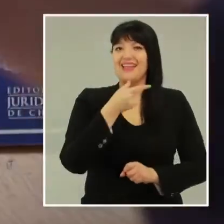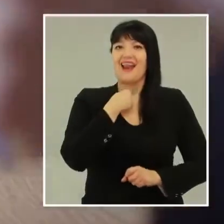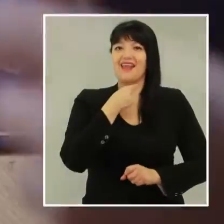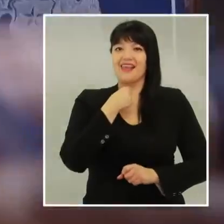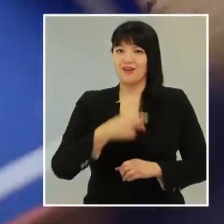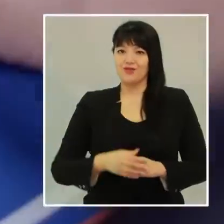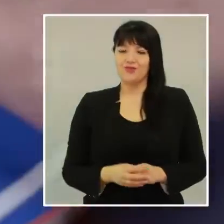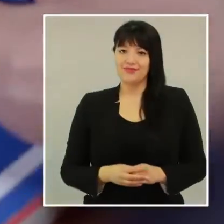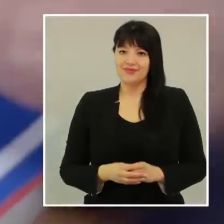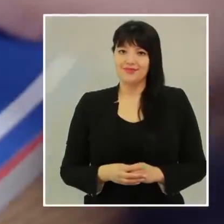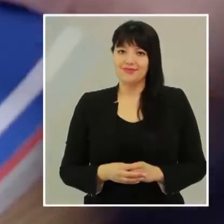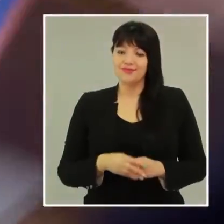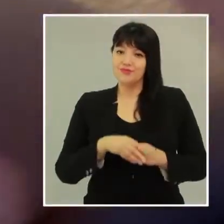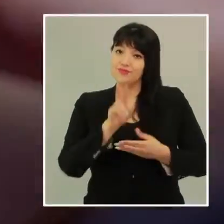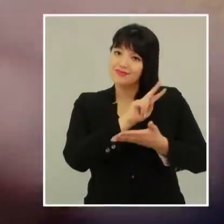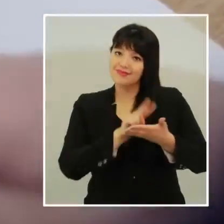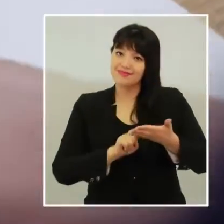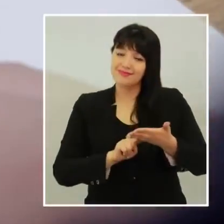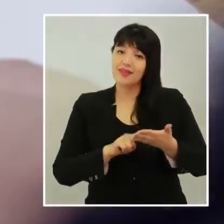La solicito.